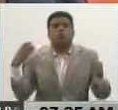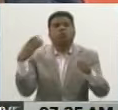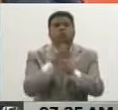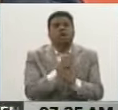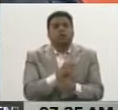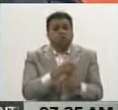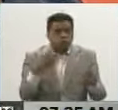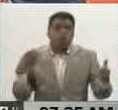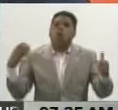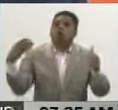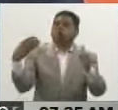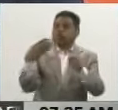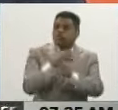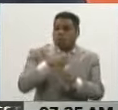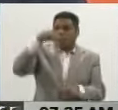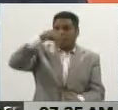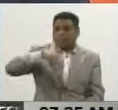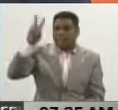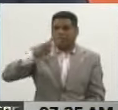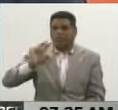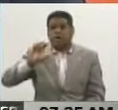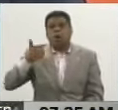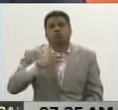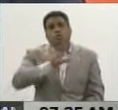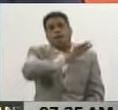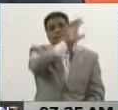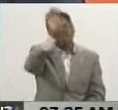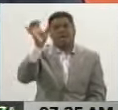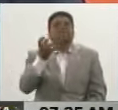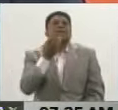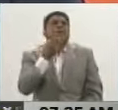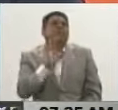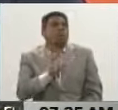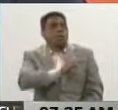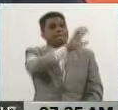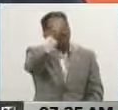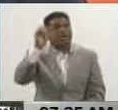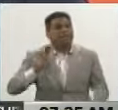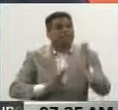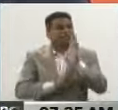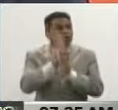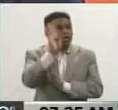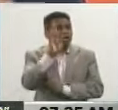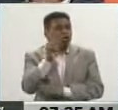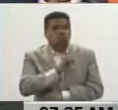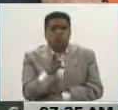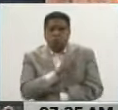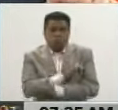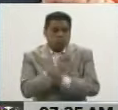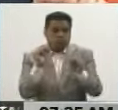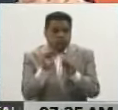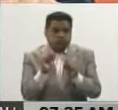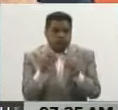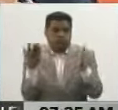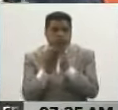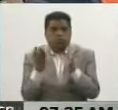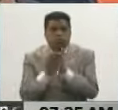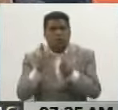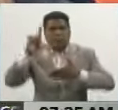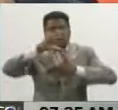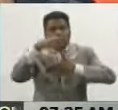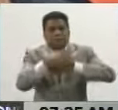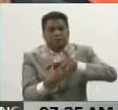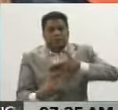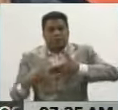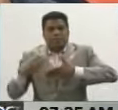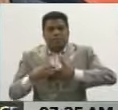gran logro de Venezuela, mientras que otros países, incluso países desarrollados, la gente no puede ir a estudiar. Hay países en América Latina, en donde